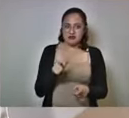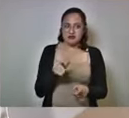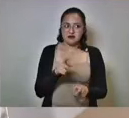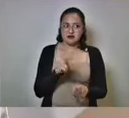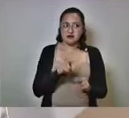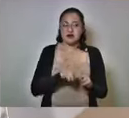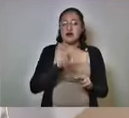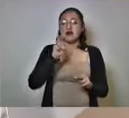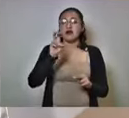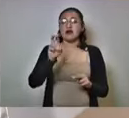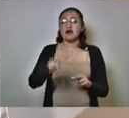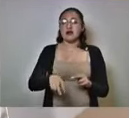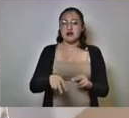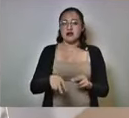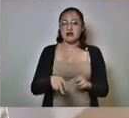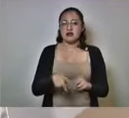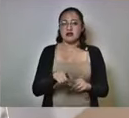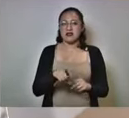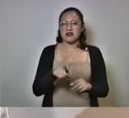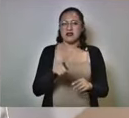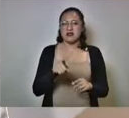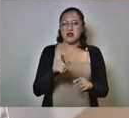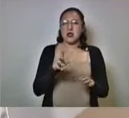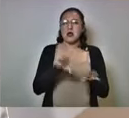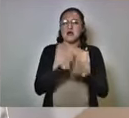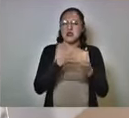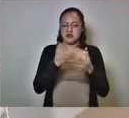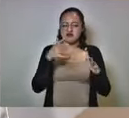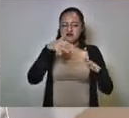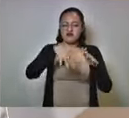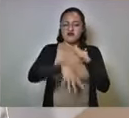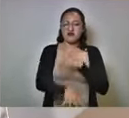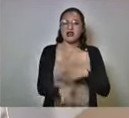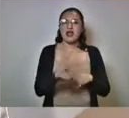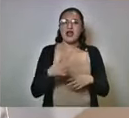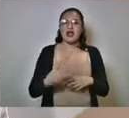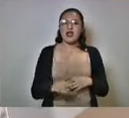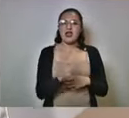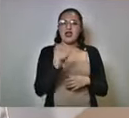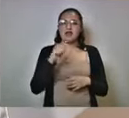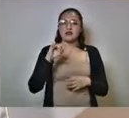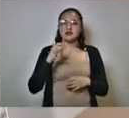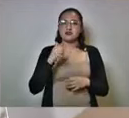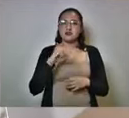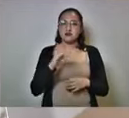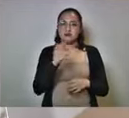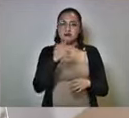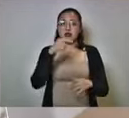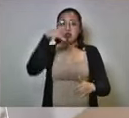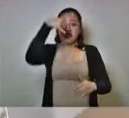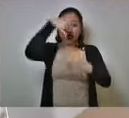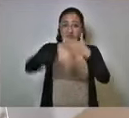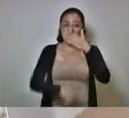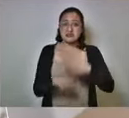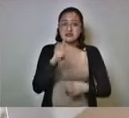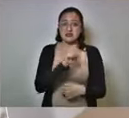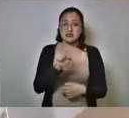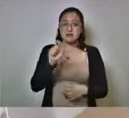brincó a una barranca de la Atoyac de 120 metros de